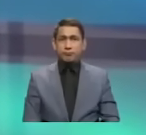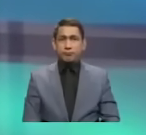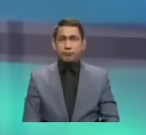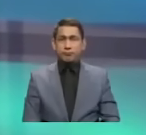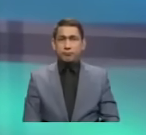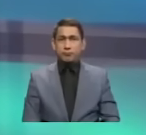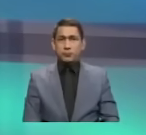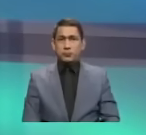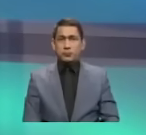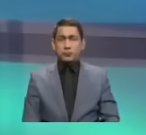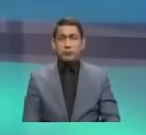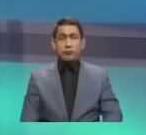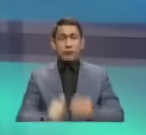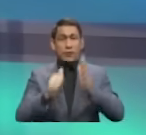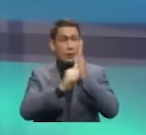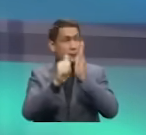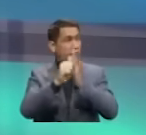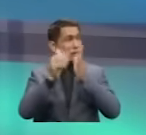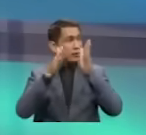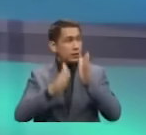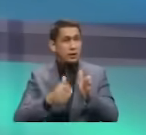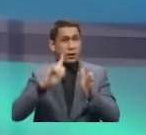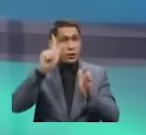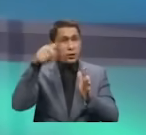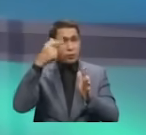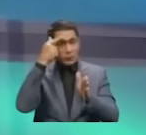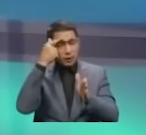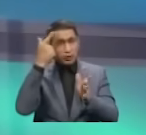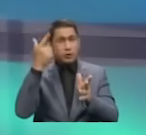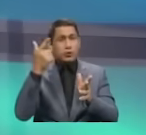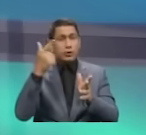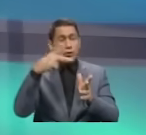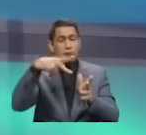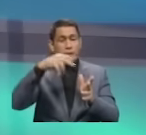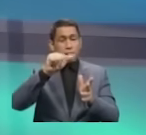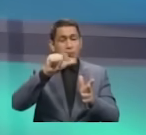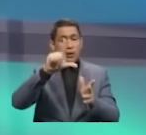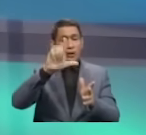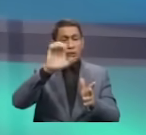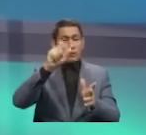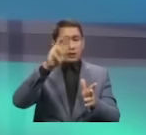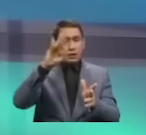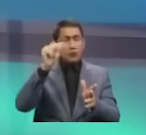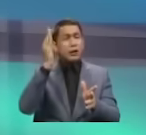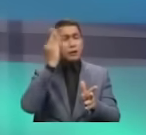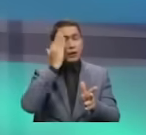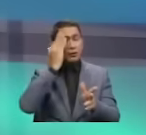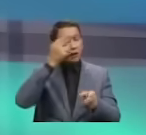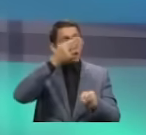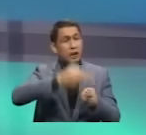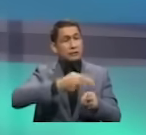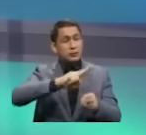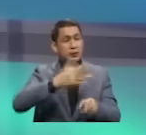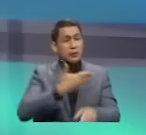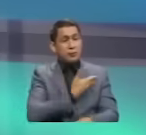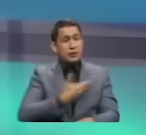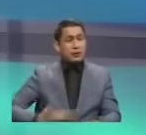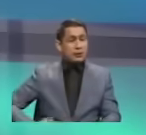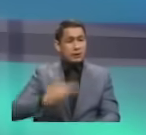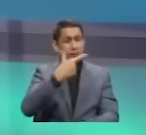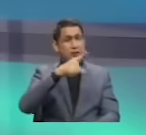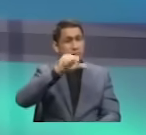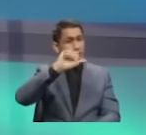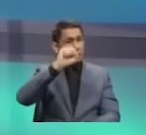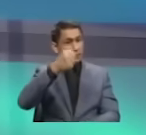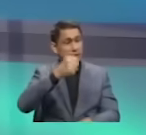Atención también porque la ministra de Gobierno, Mónica Palencia, dijo que conocen que el ex vicepresidente Jorge Glass está en la Embajada de